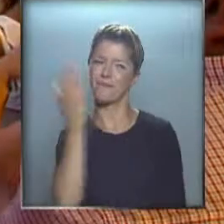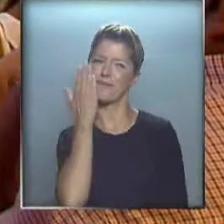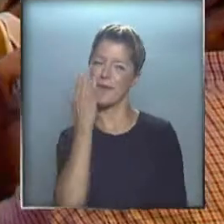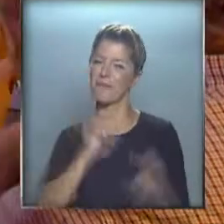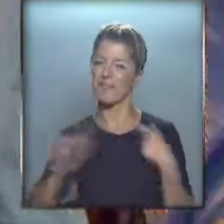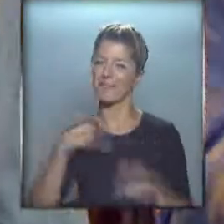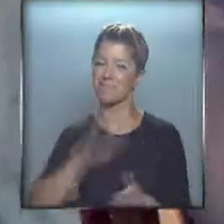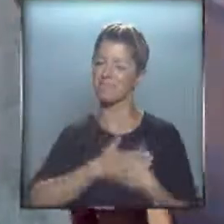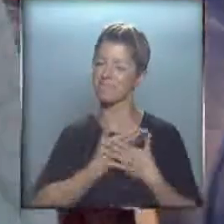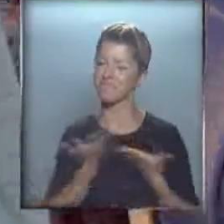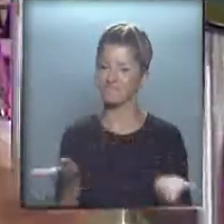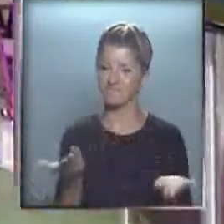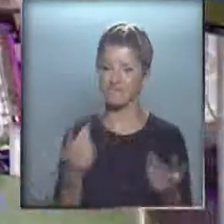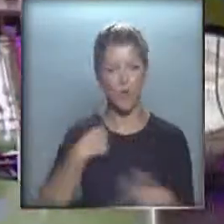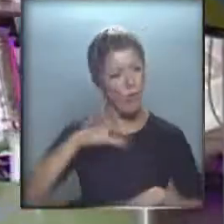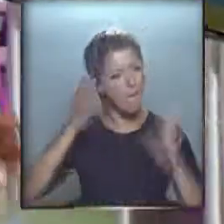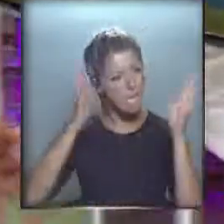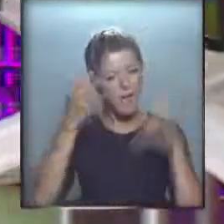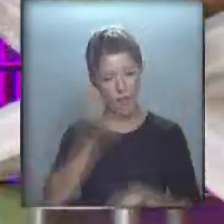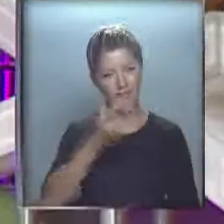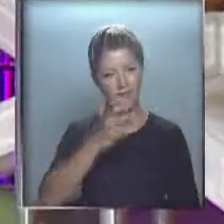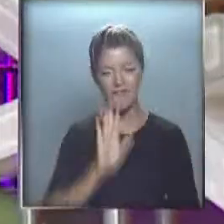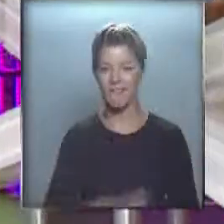fuerte. ¡Claro! ¡Qué bueno!